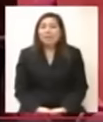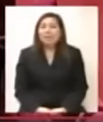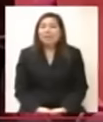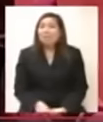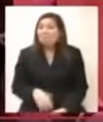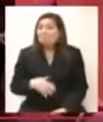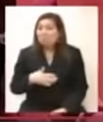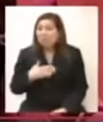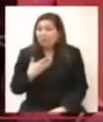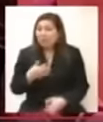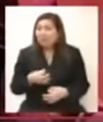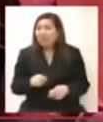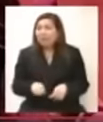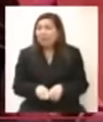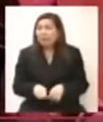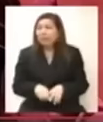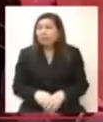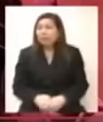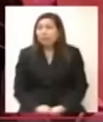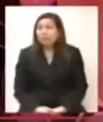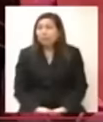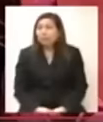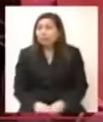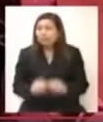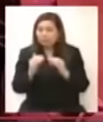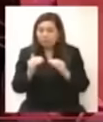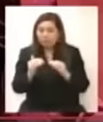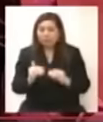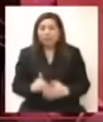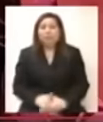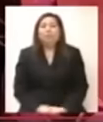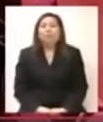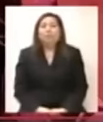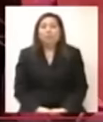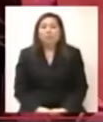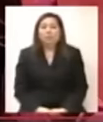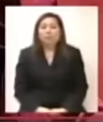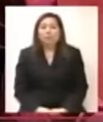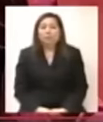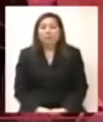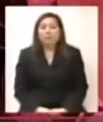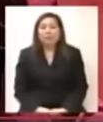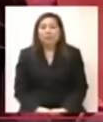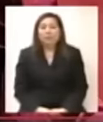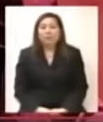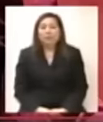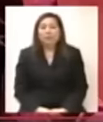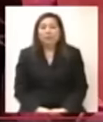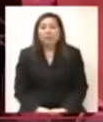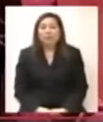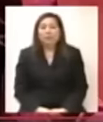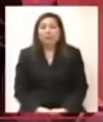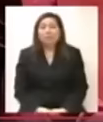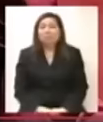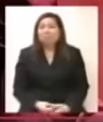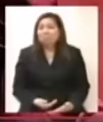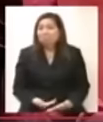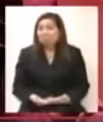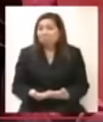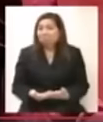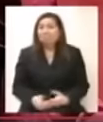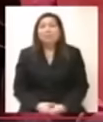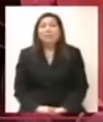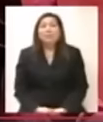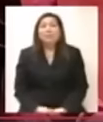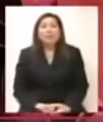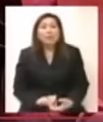nos pueda explicar también esos puntos si están tratándose si están llevándose a cabo